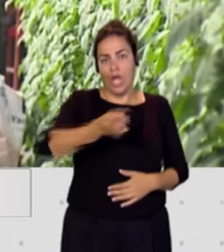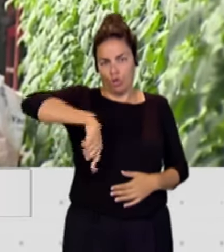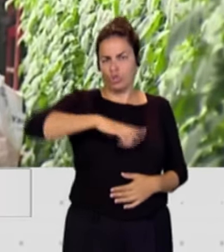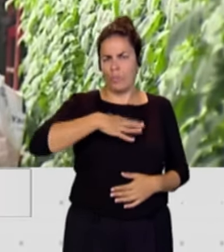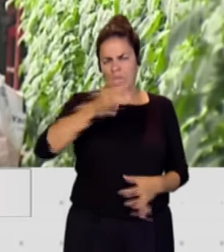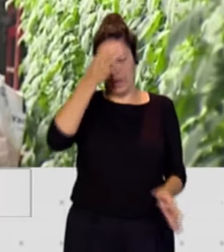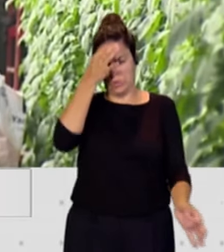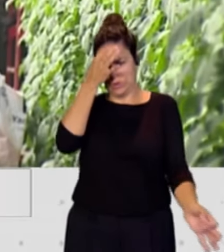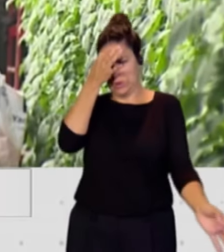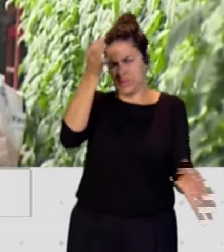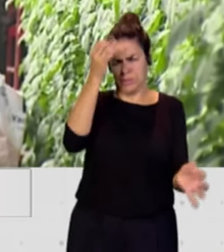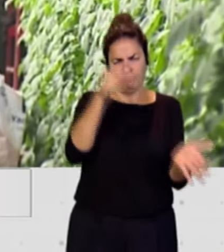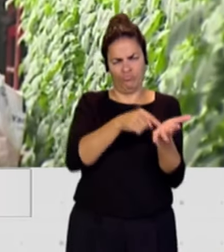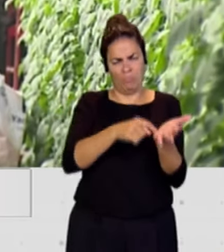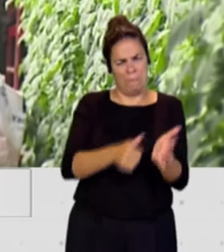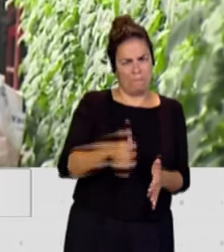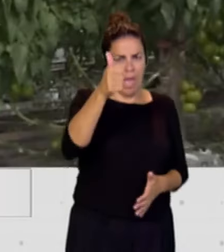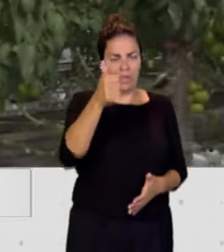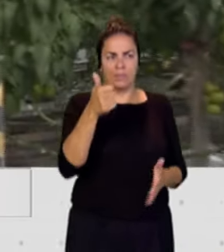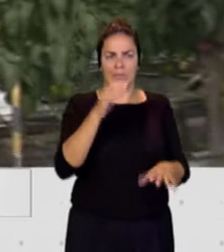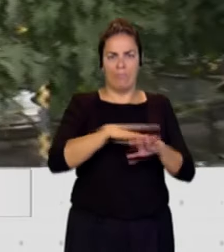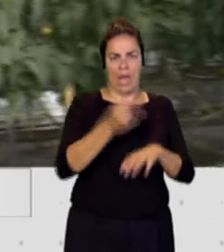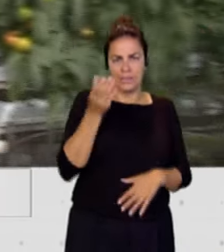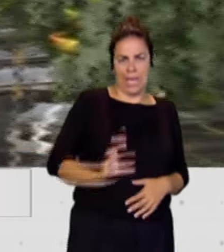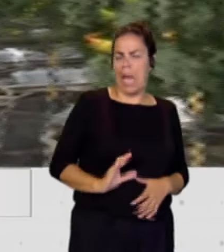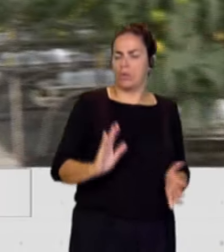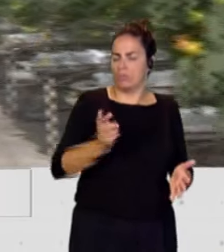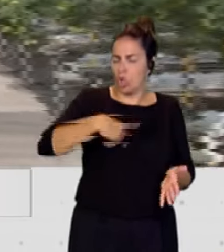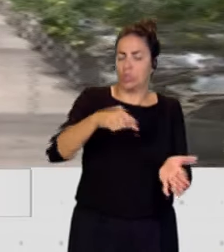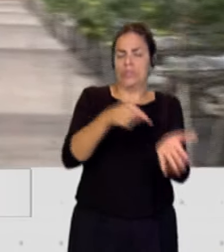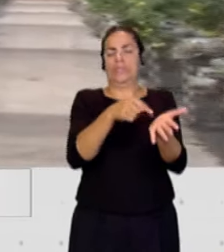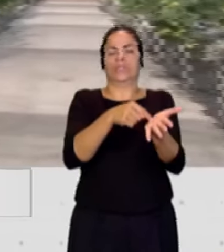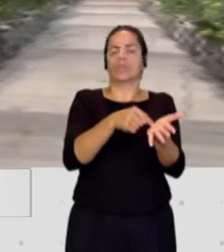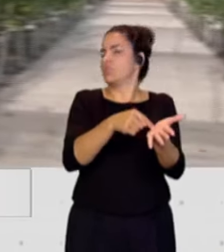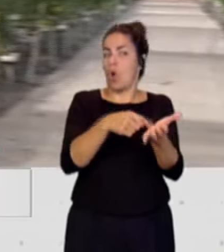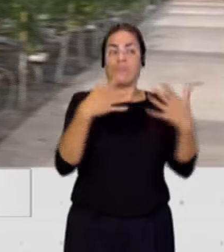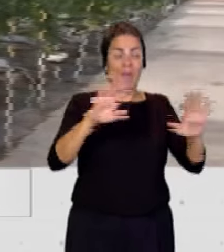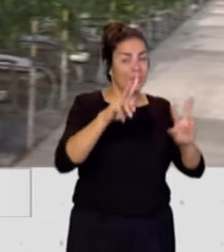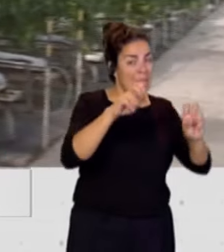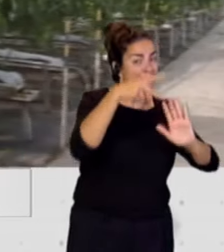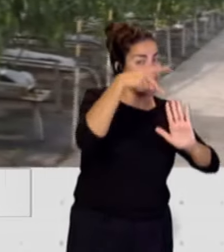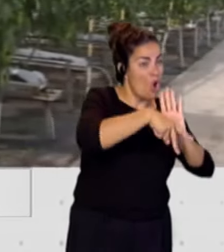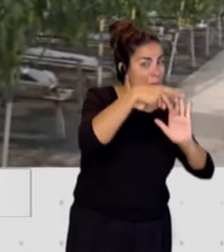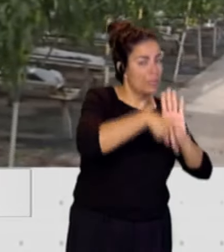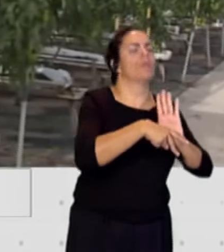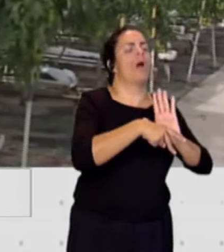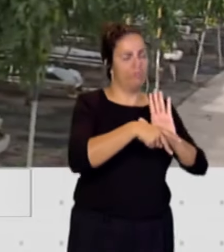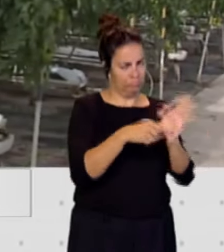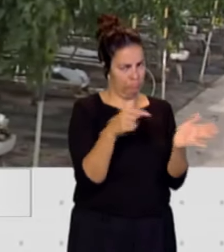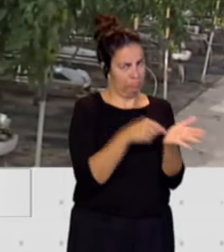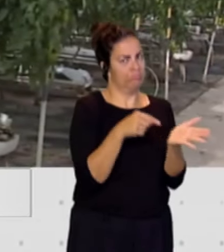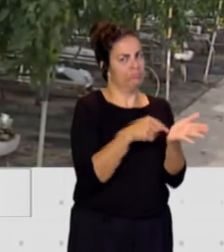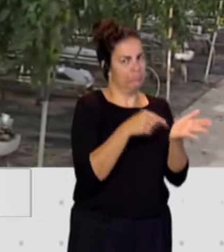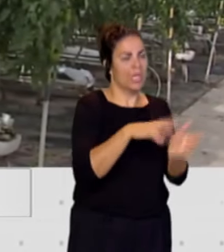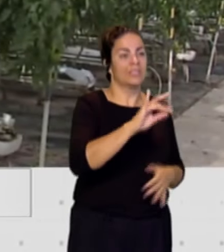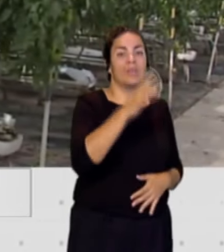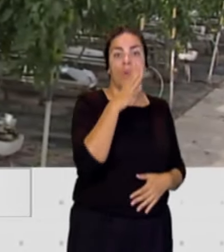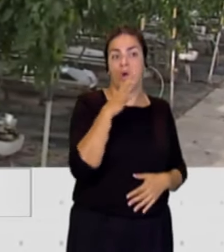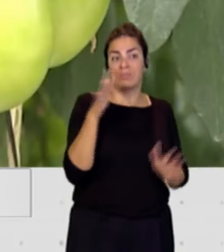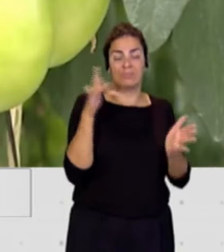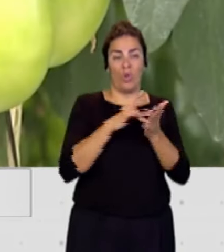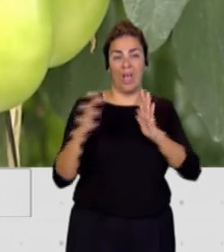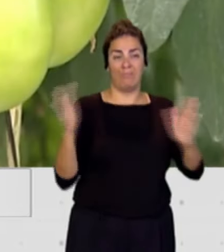ser en cuanto a salarios pero sí en cuanto a normativa tenemos unas olas de calor que se están extendiendo